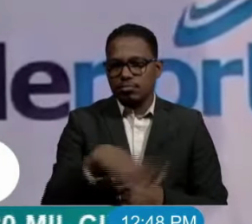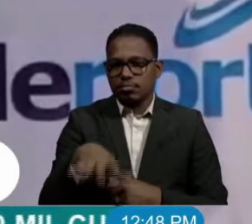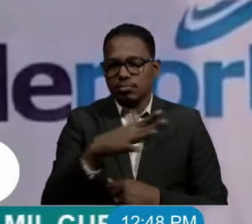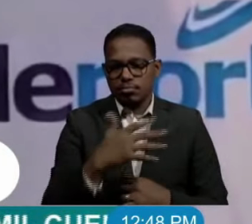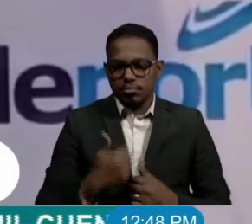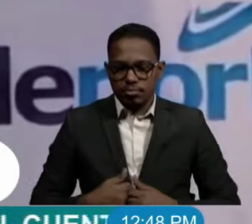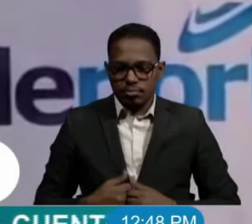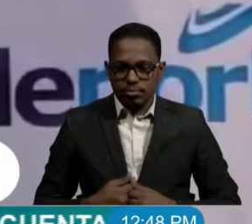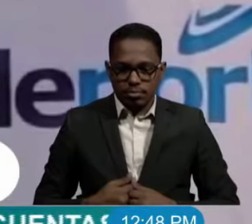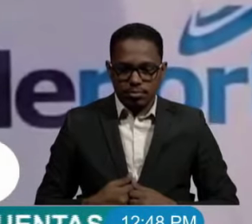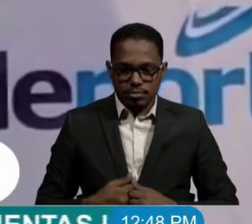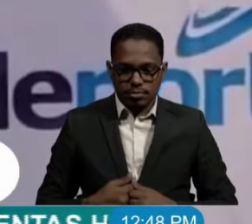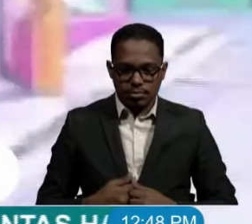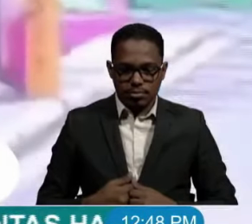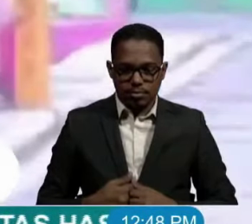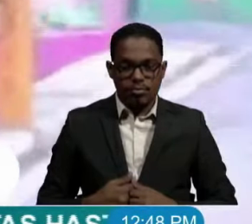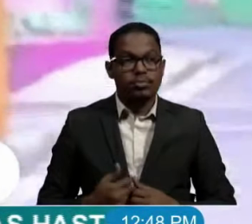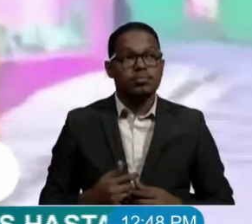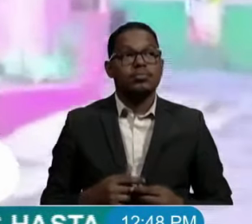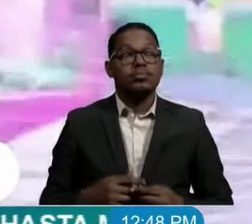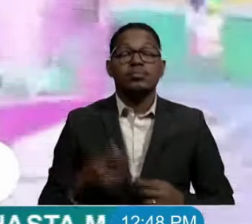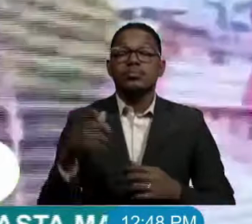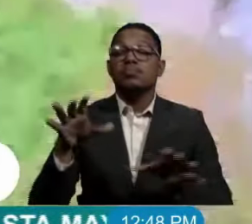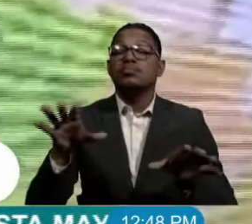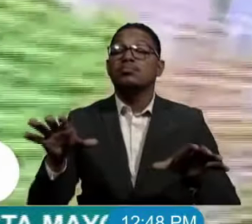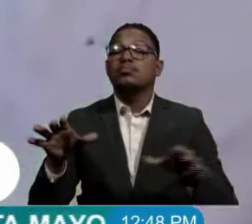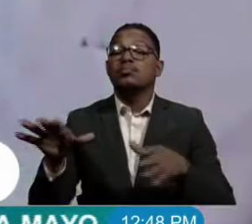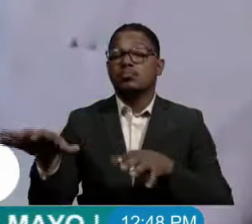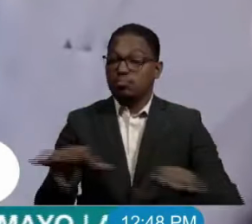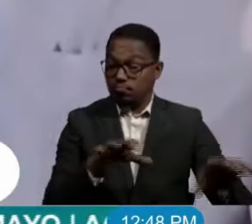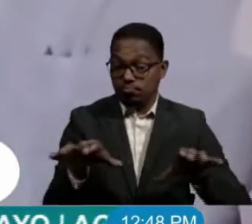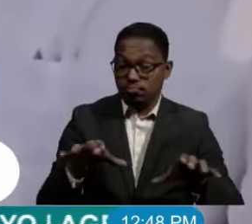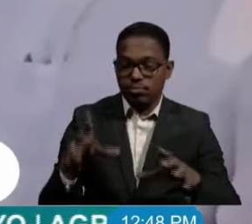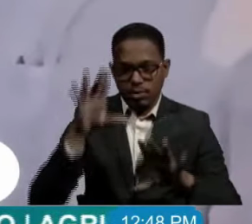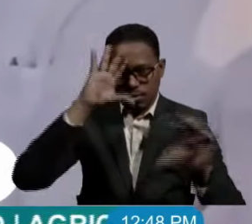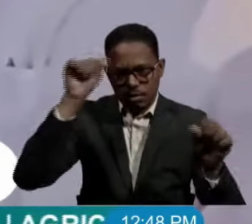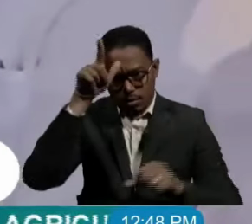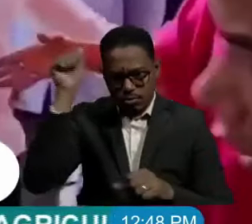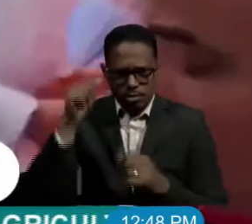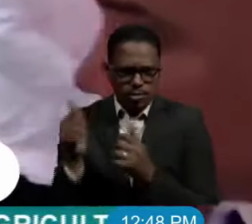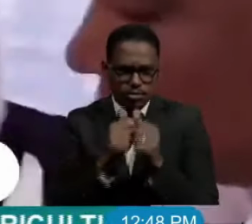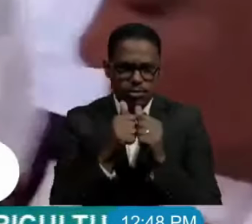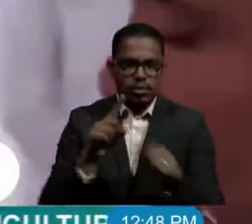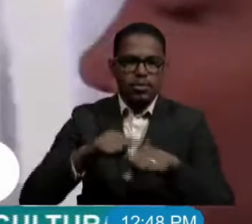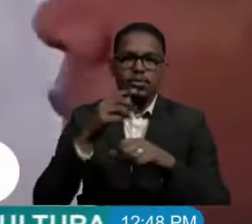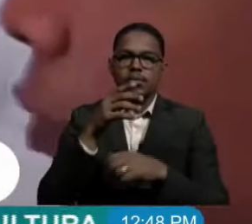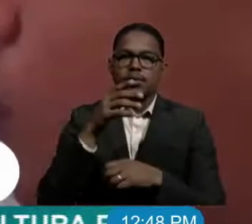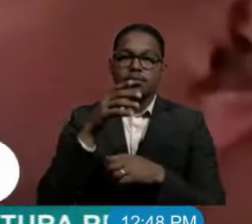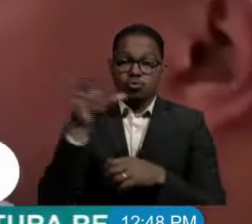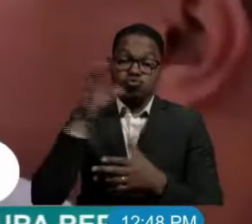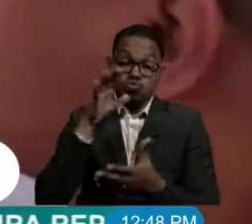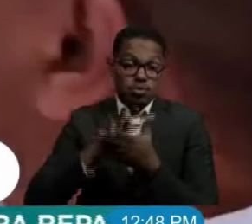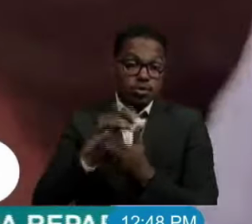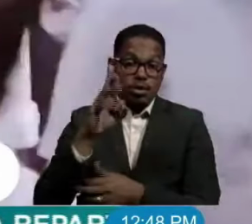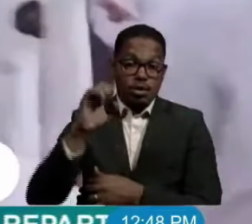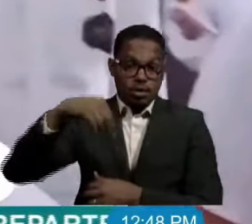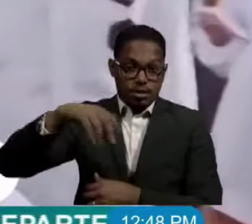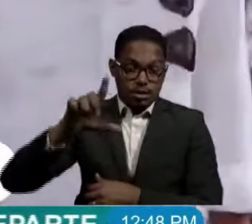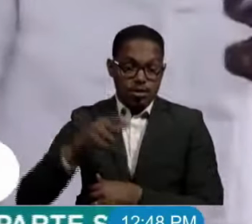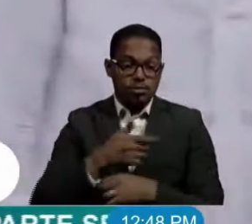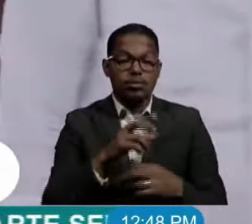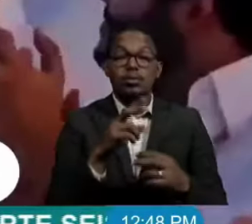que tenemos que cuidar. En los actos acompañaron al presidente Luis Abinader, la primera dama Raquel Armaje, la